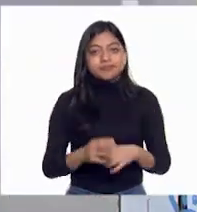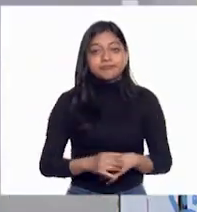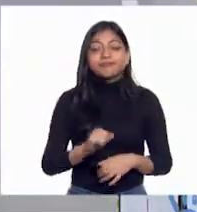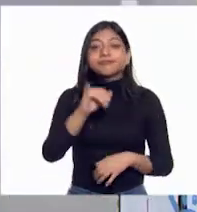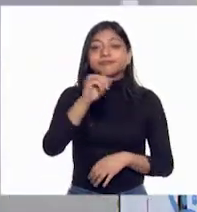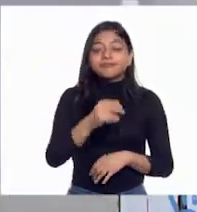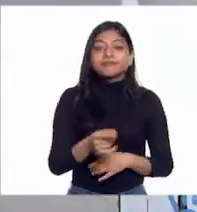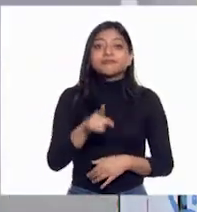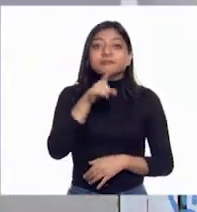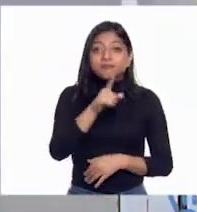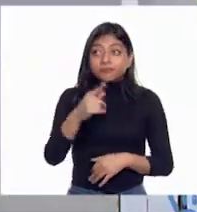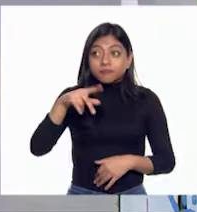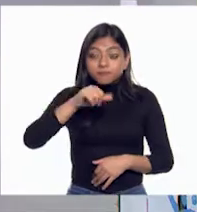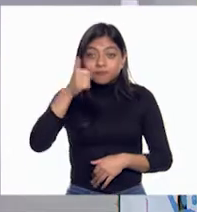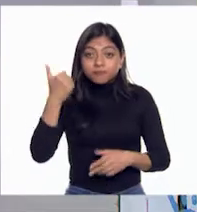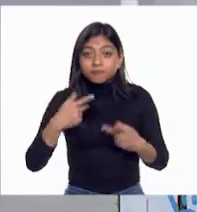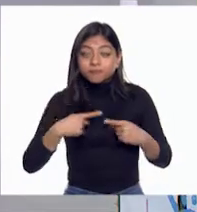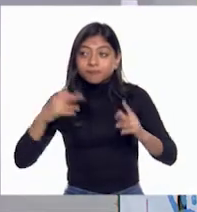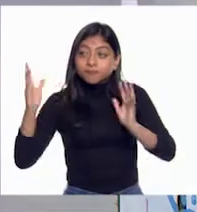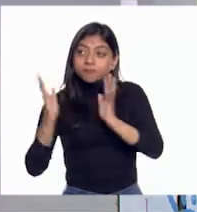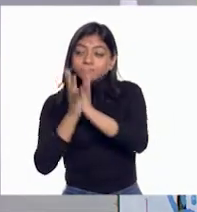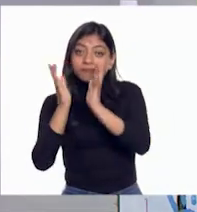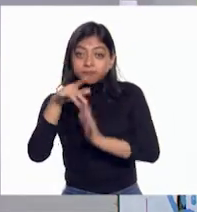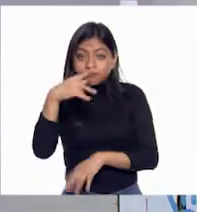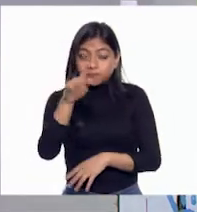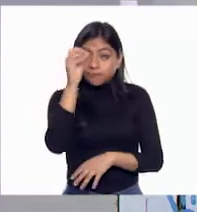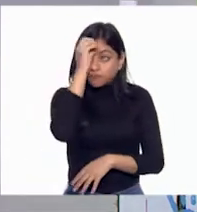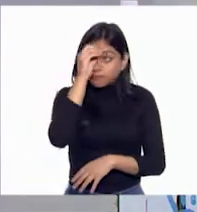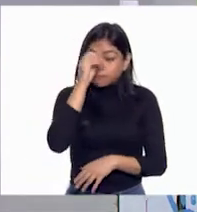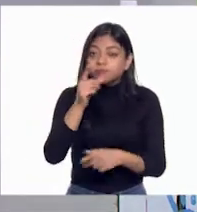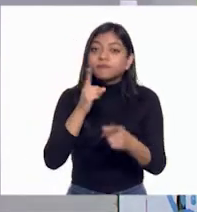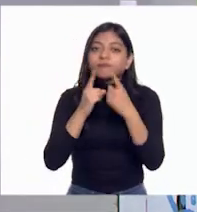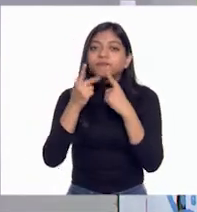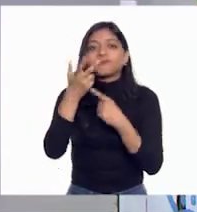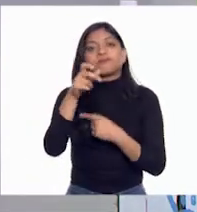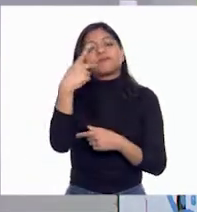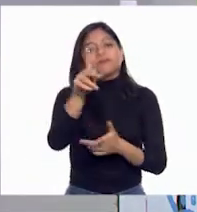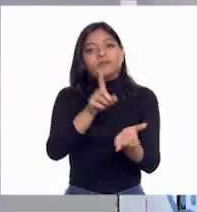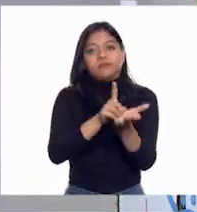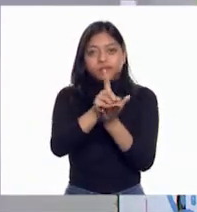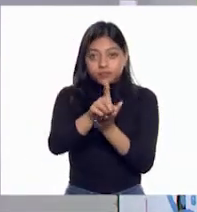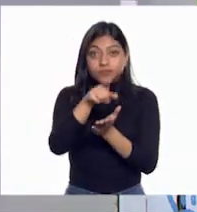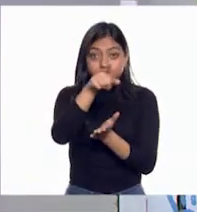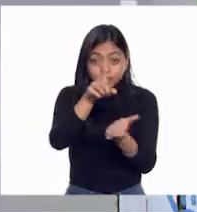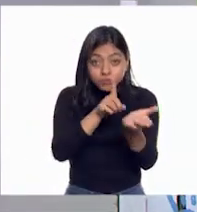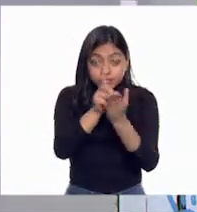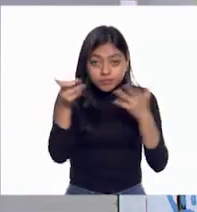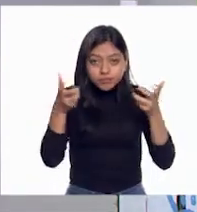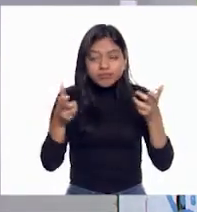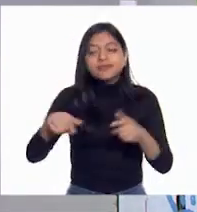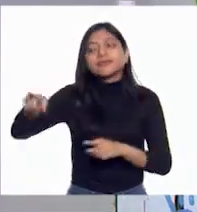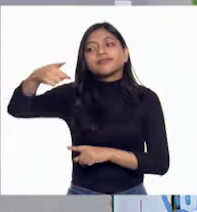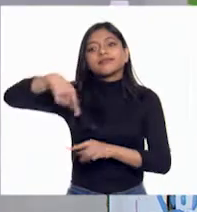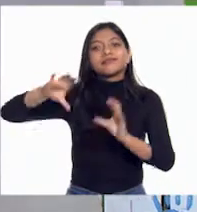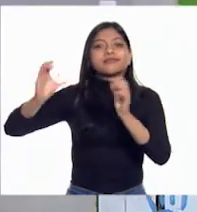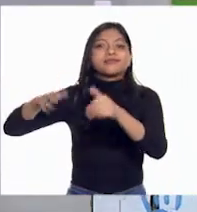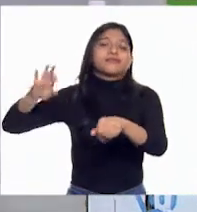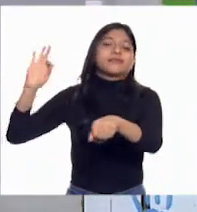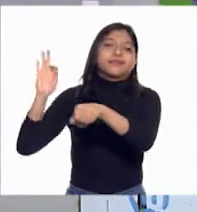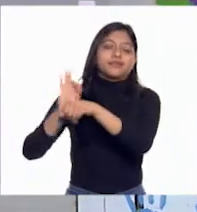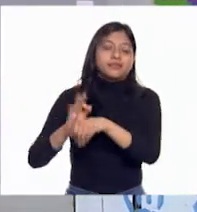de un derecho. Y como todo derecho, cuando lo ejercemos, fortalecemos a nuestra comunidad y a la sociedad.